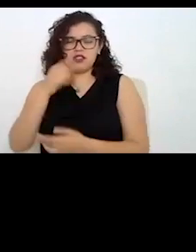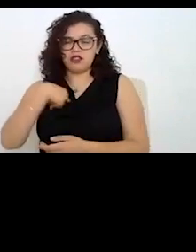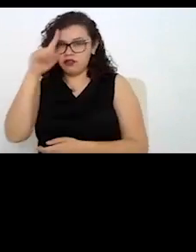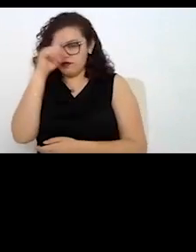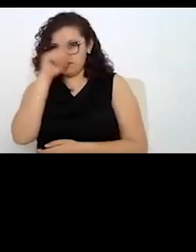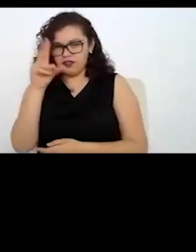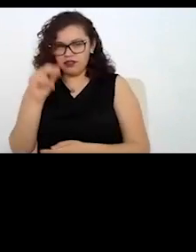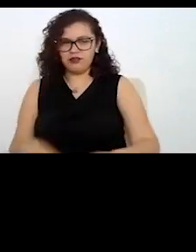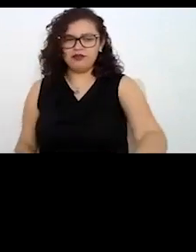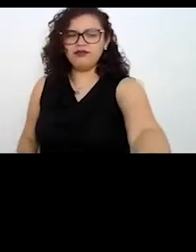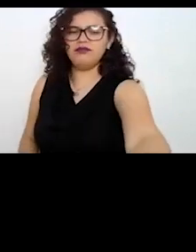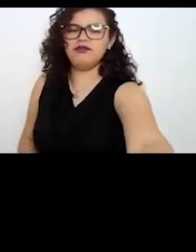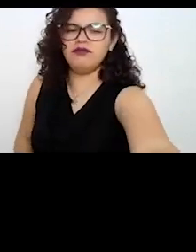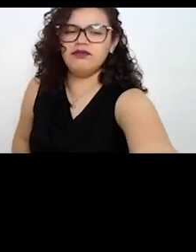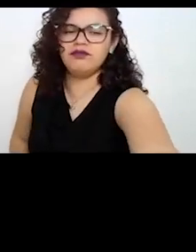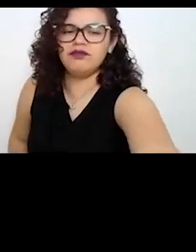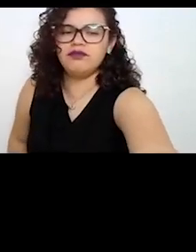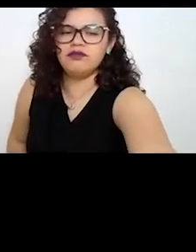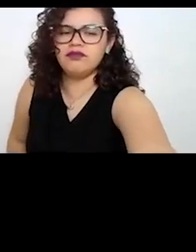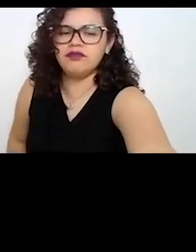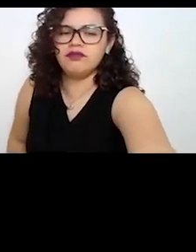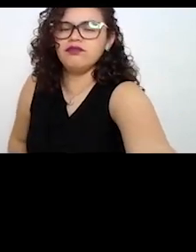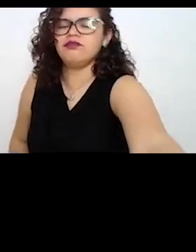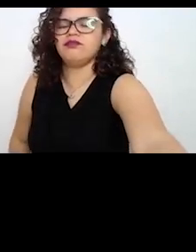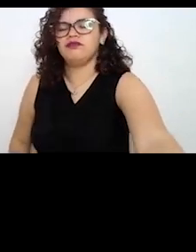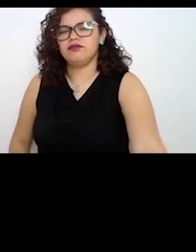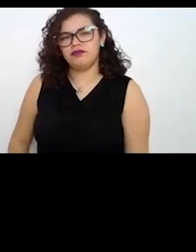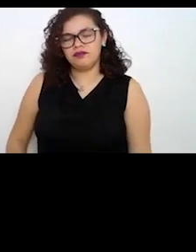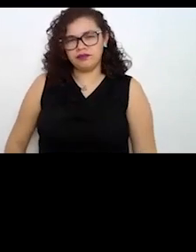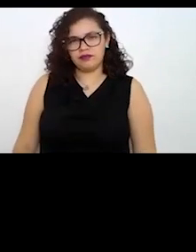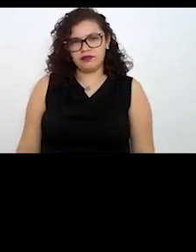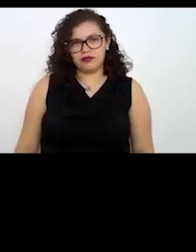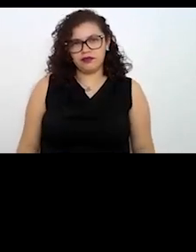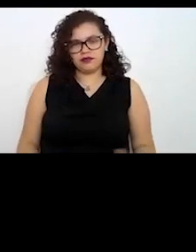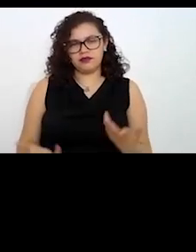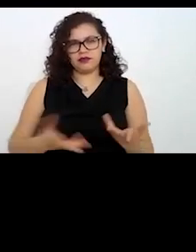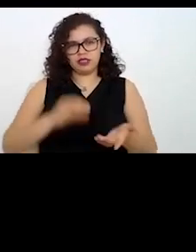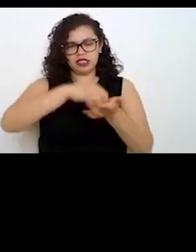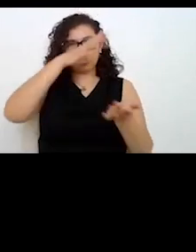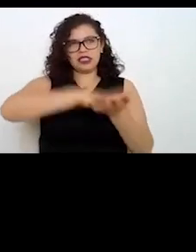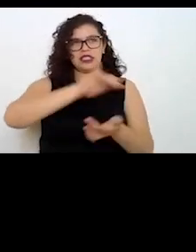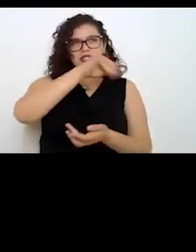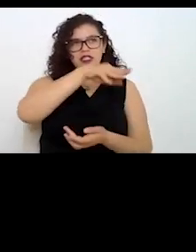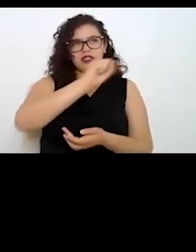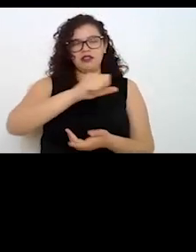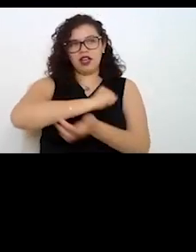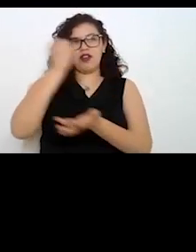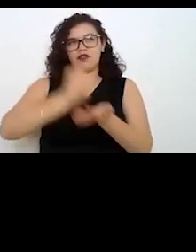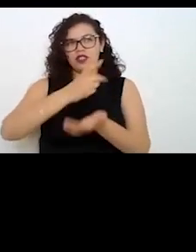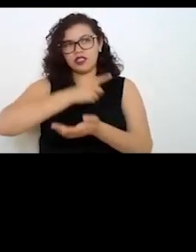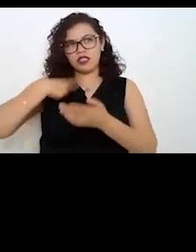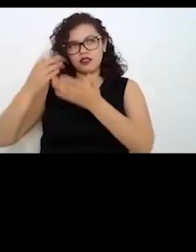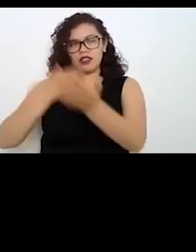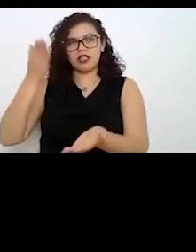de las vacaciones, entonces mejor no jugar con ellas. Por otra parte, las consultas del IMSS, como bien dices, son obligatorias y